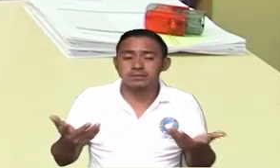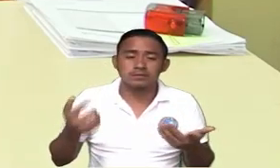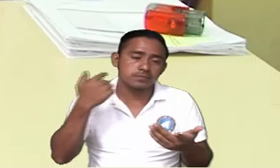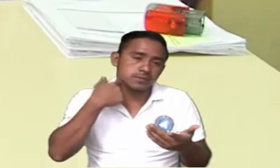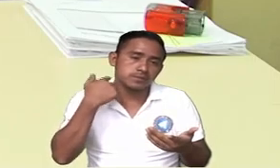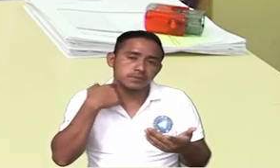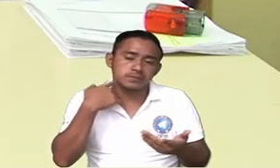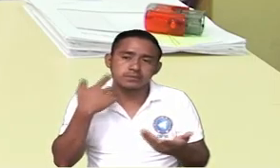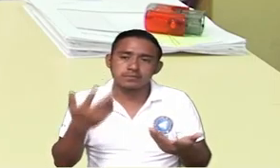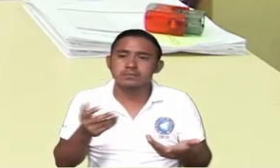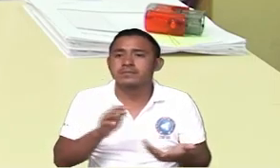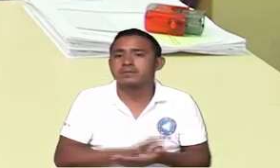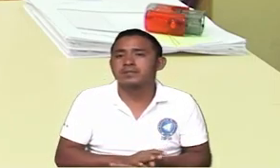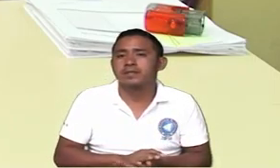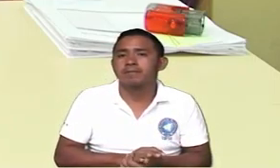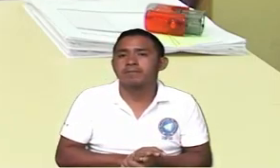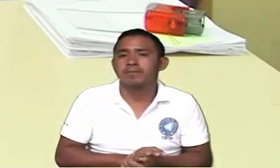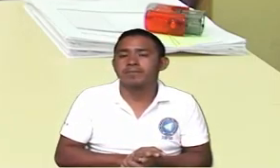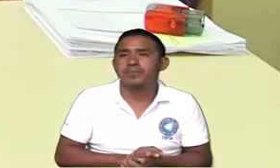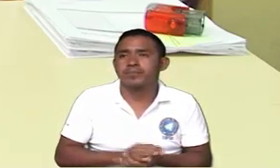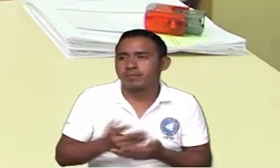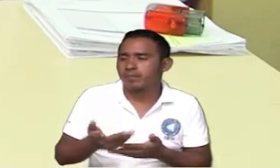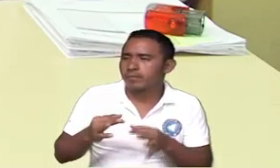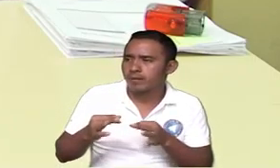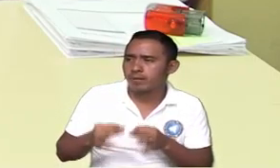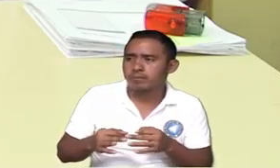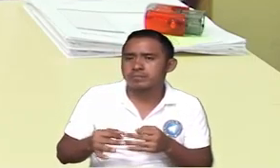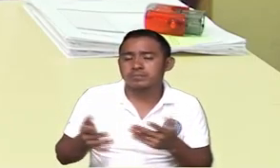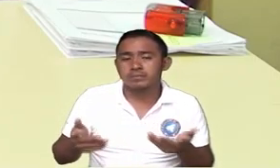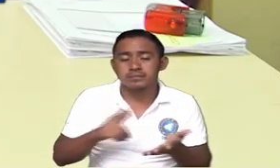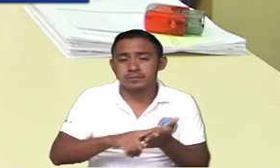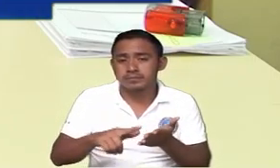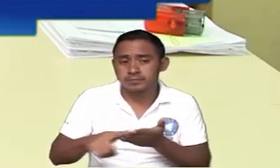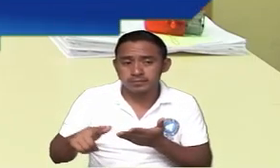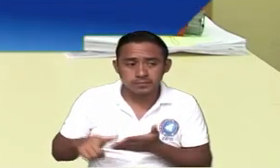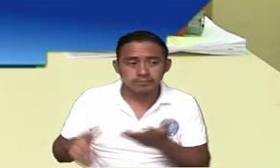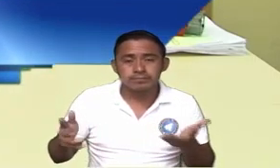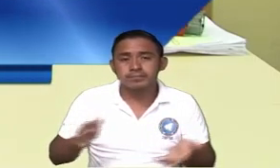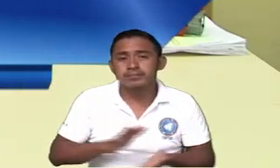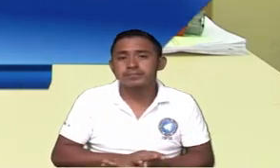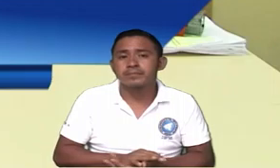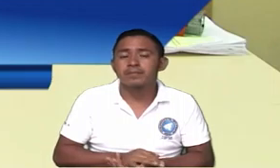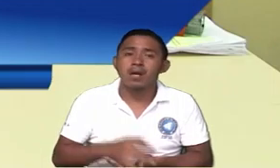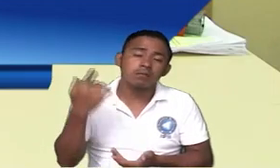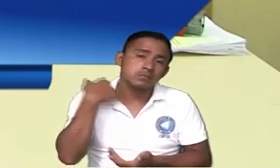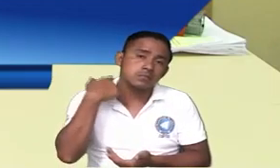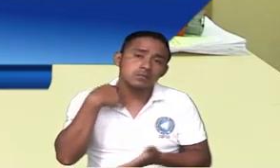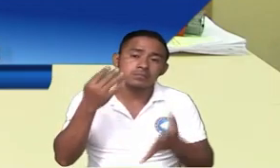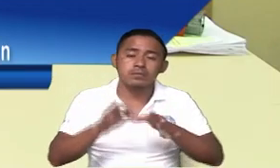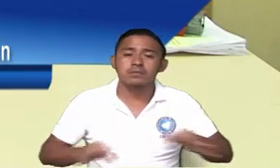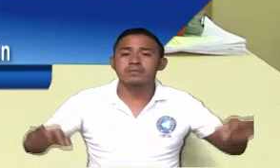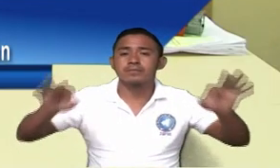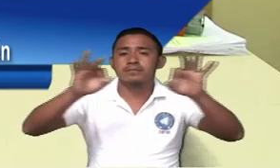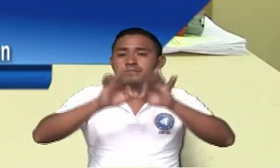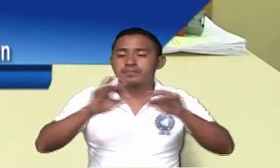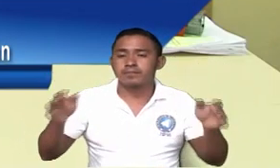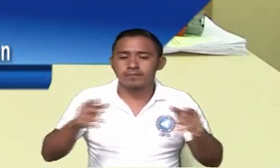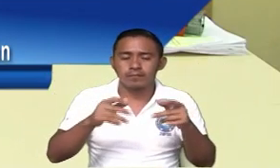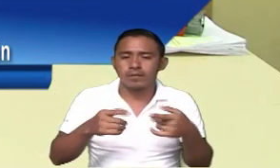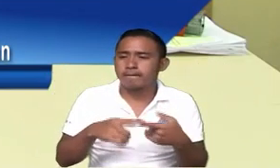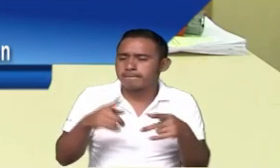siempre deglutiendo para poder mantener la limpieza. Entonces, siempre es importante que la persona esté